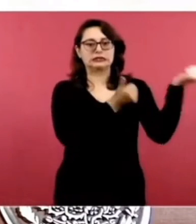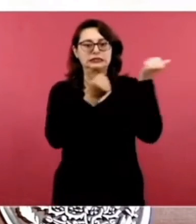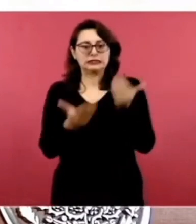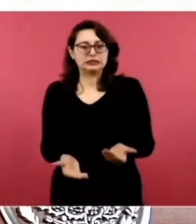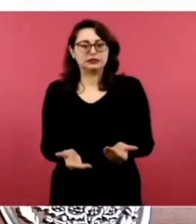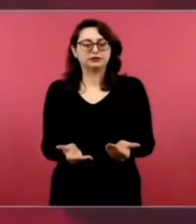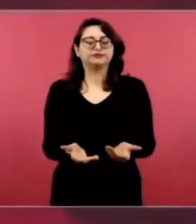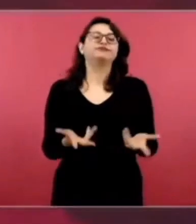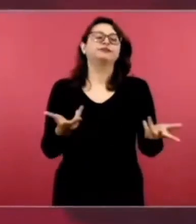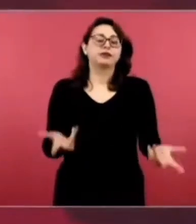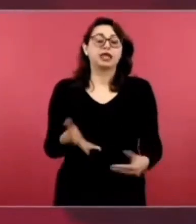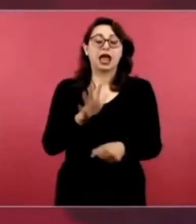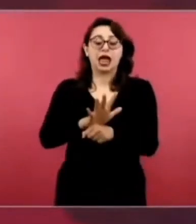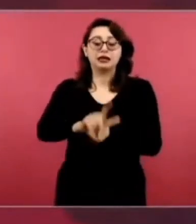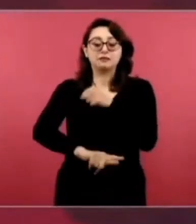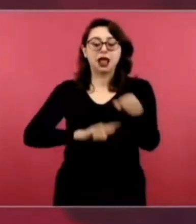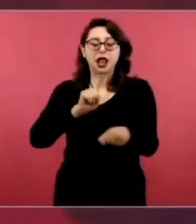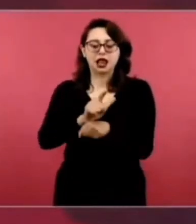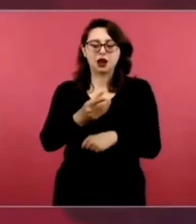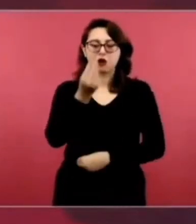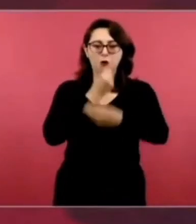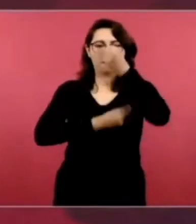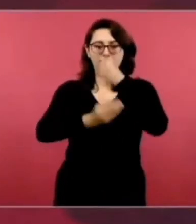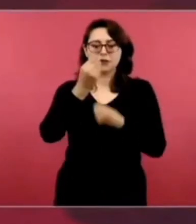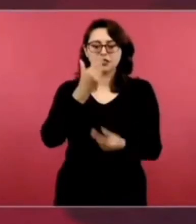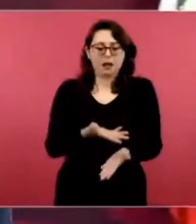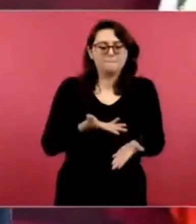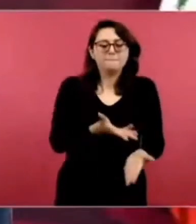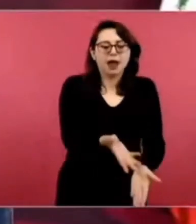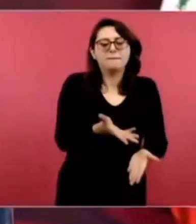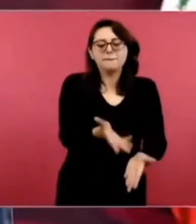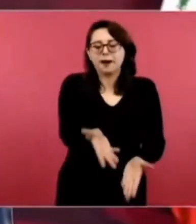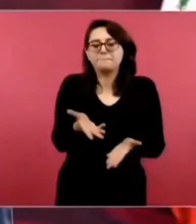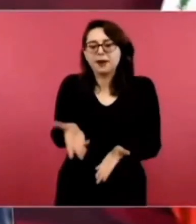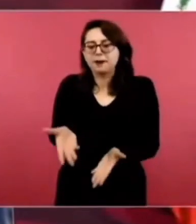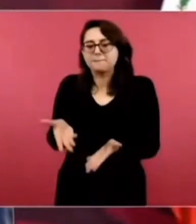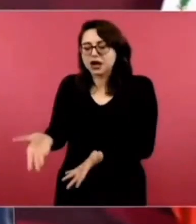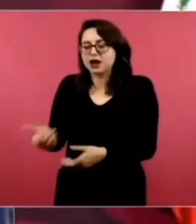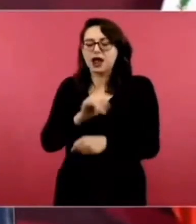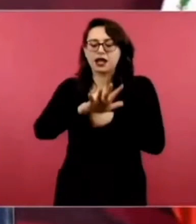para forraje, para alimentación